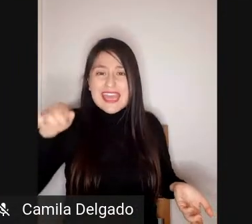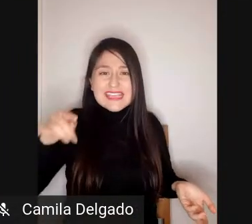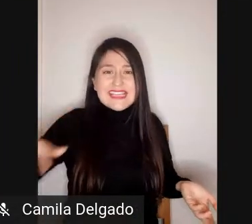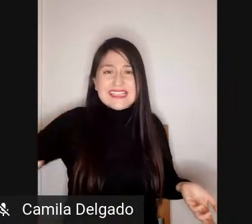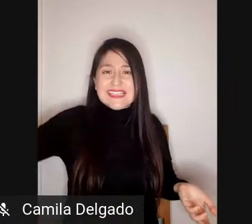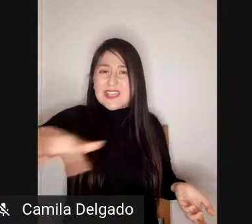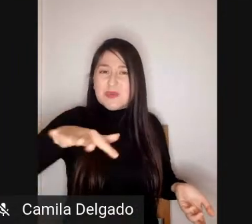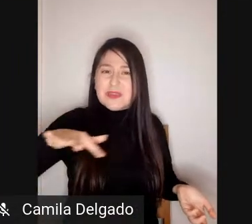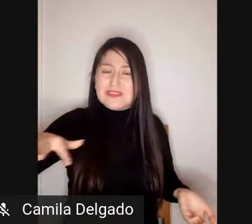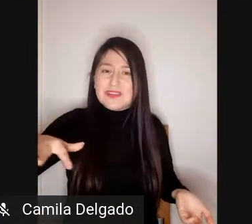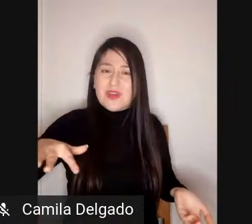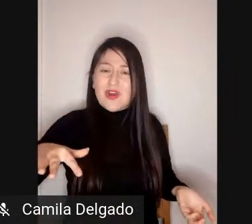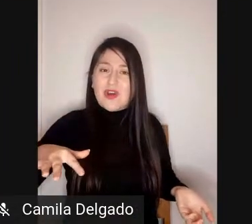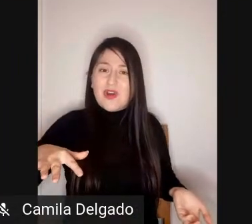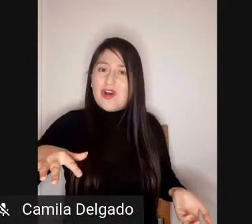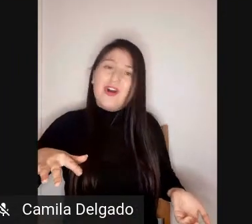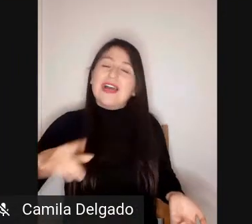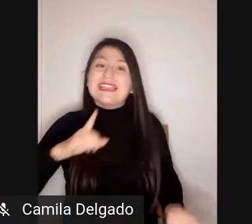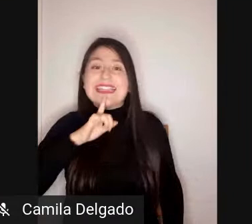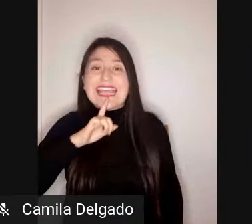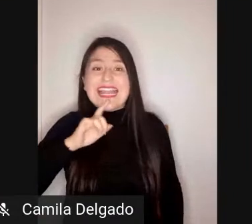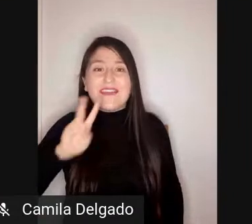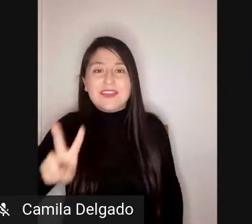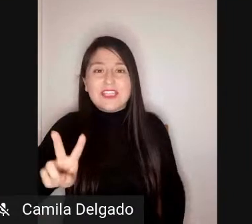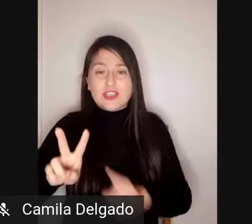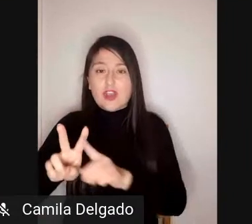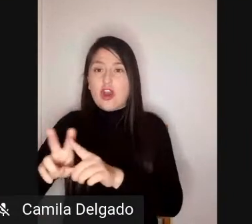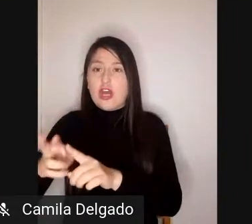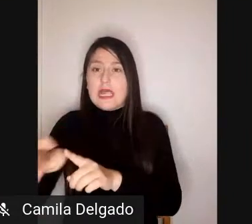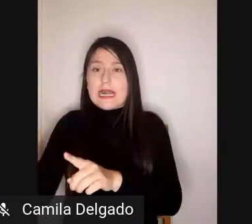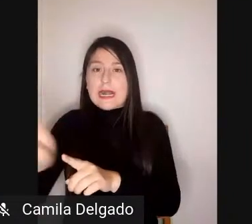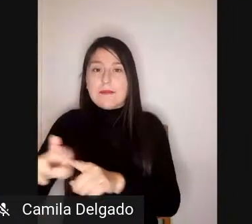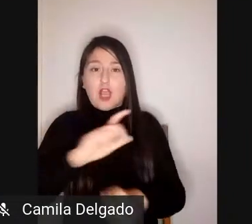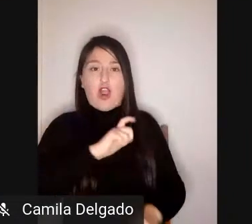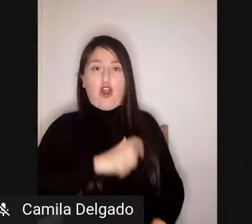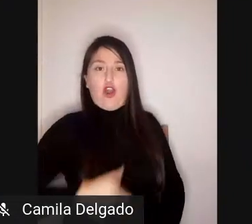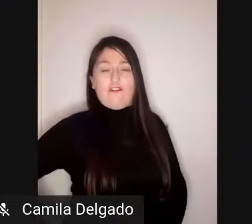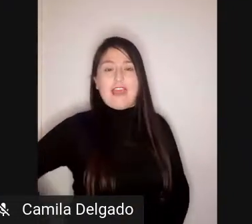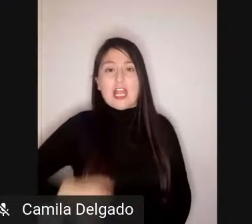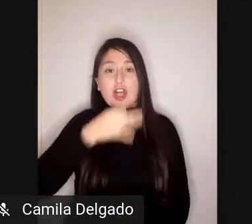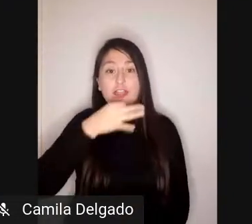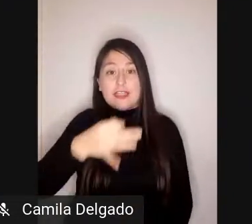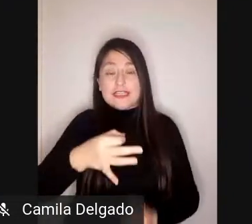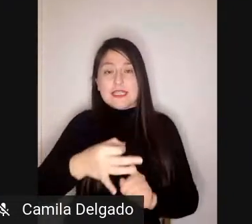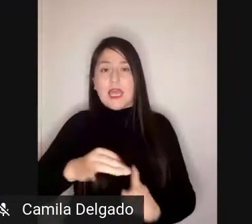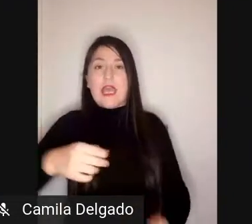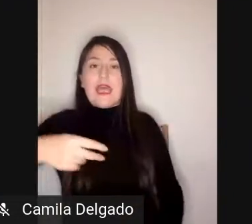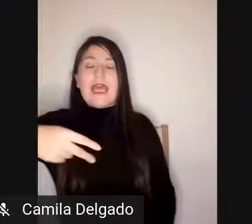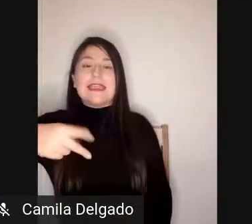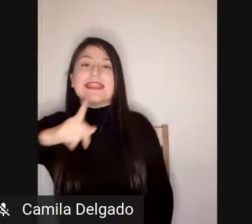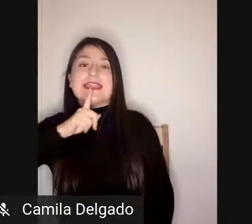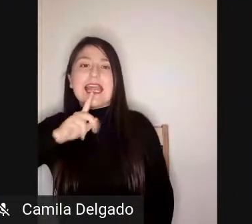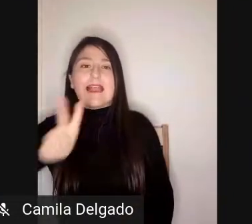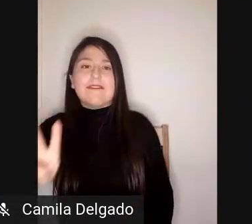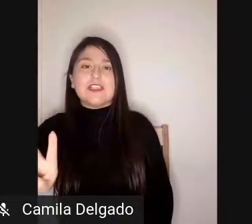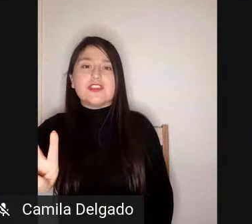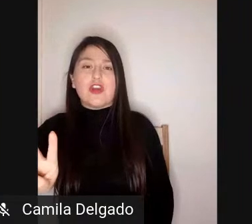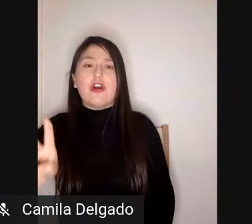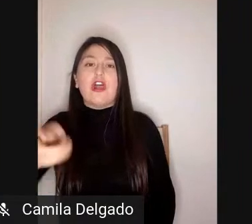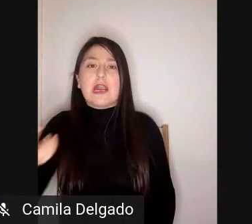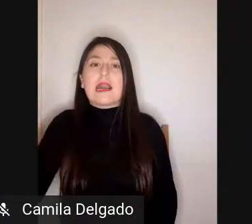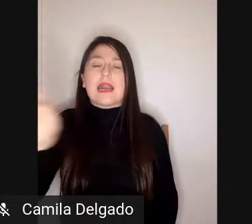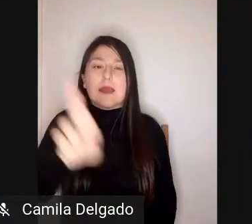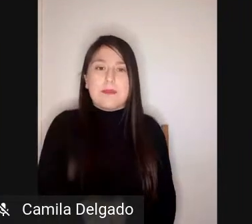los medios de comunicación repitan lo que diga el gobierno, porque no es que ellos solamente lo inventen, sino que son vasallos del gobierno, sirvientes